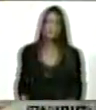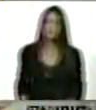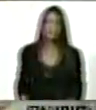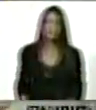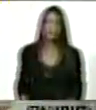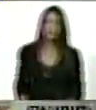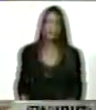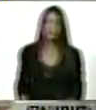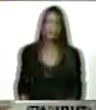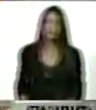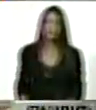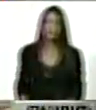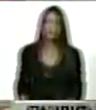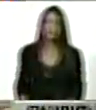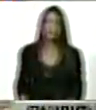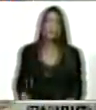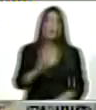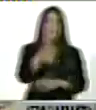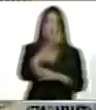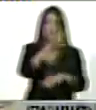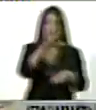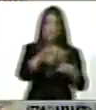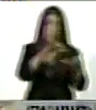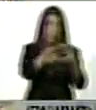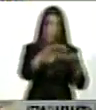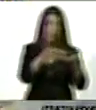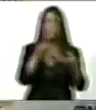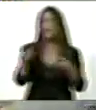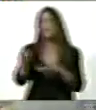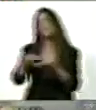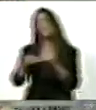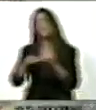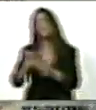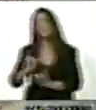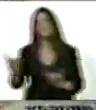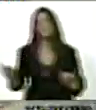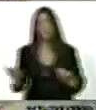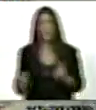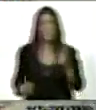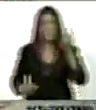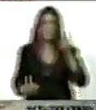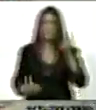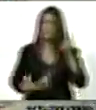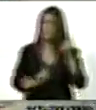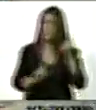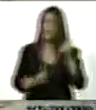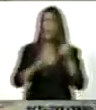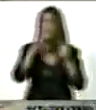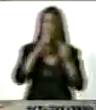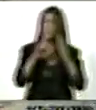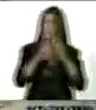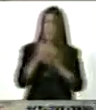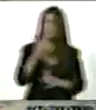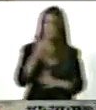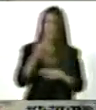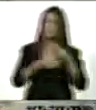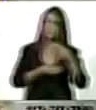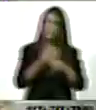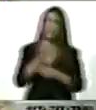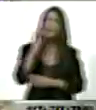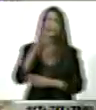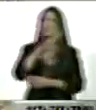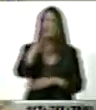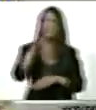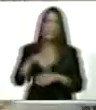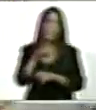en la que incurra la Asamblea Nacional. No es la primera vez que eso ocurre. Ocurrió en el año 2003. La Asamblea Nacional no